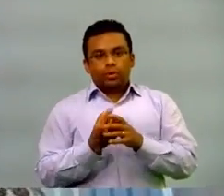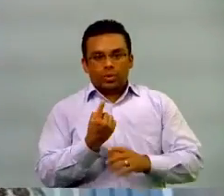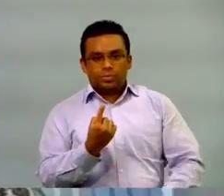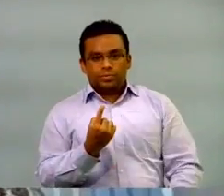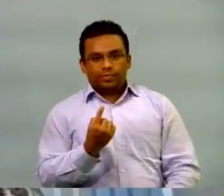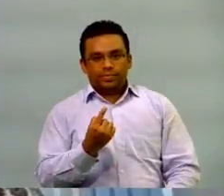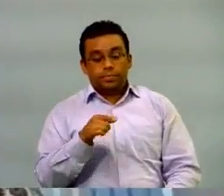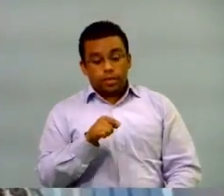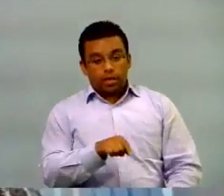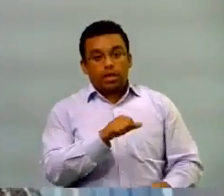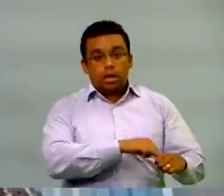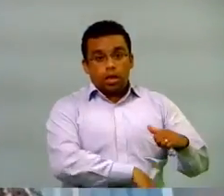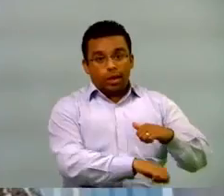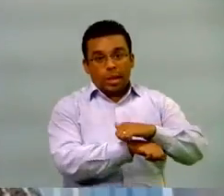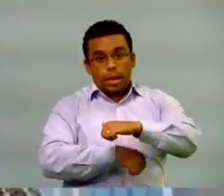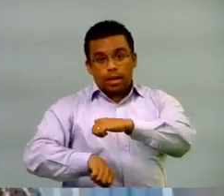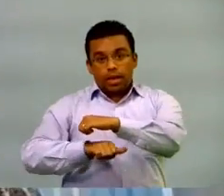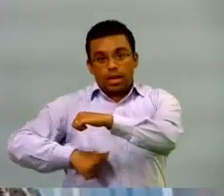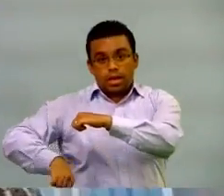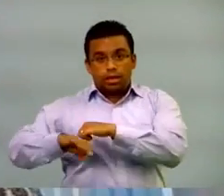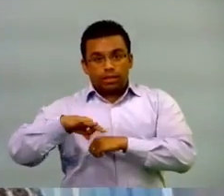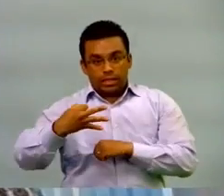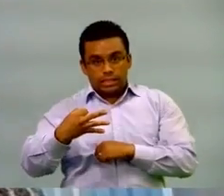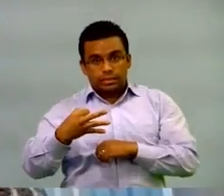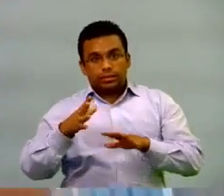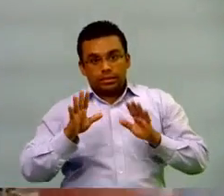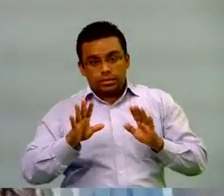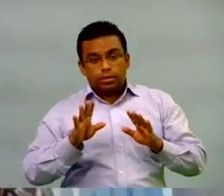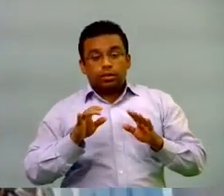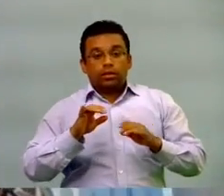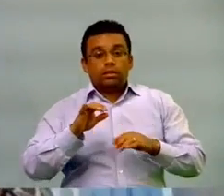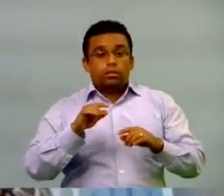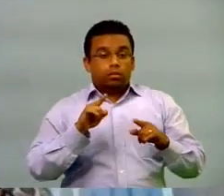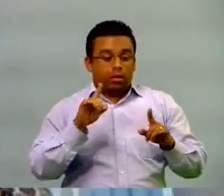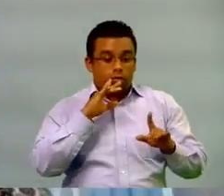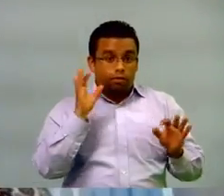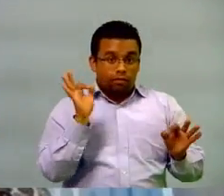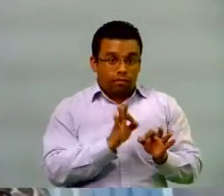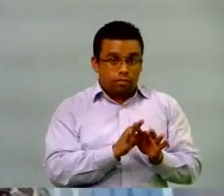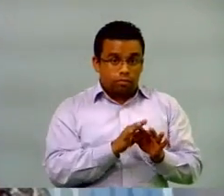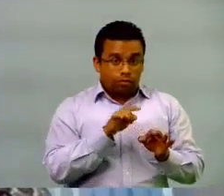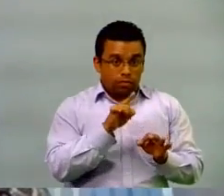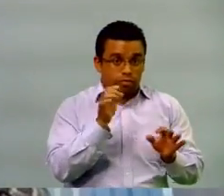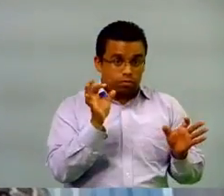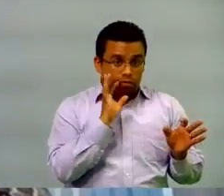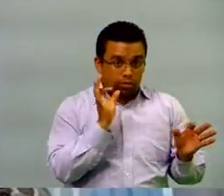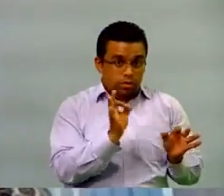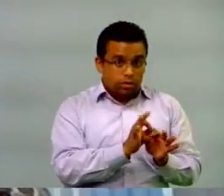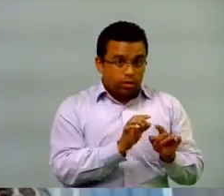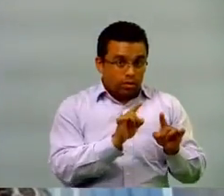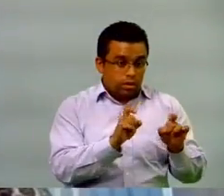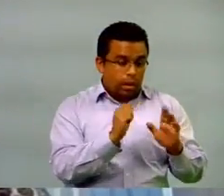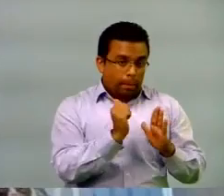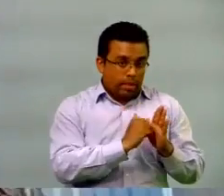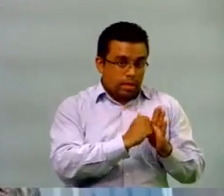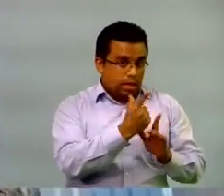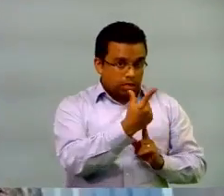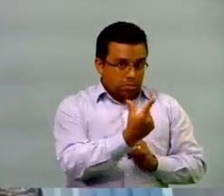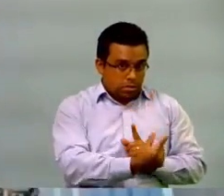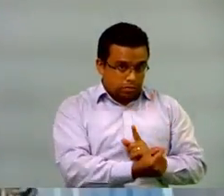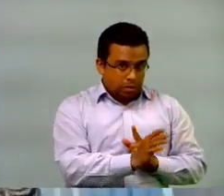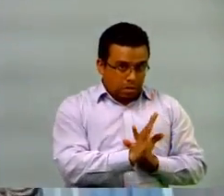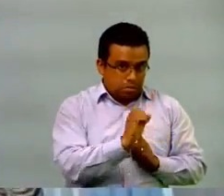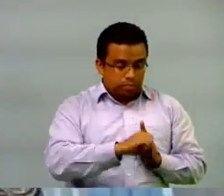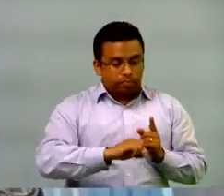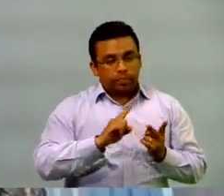las tres áreas que estamos viendo, los tres tipos de experiencia. Una muy focalizada en alguna materia específica,